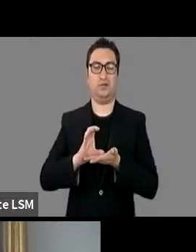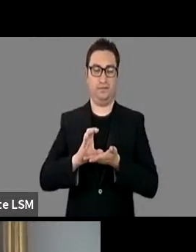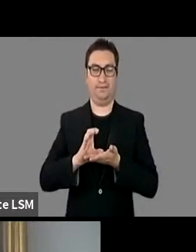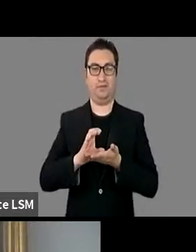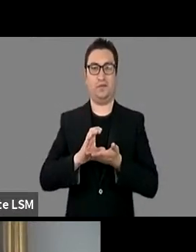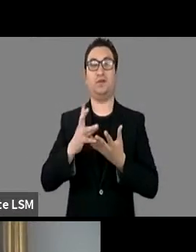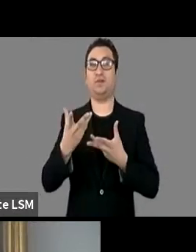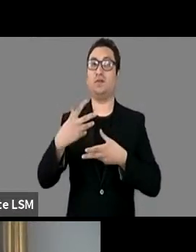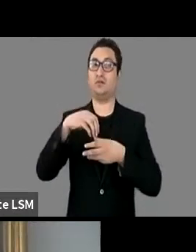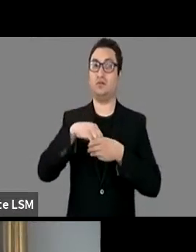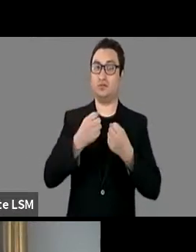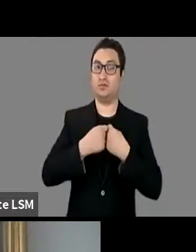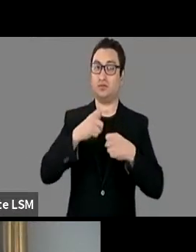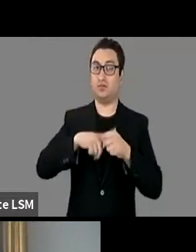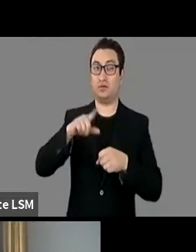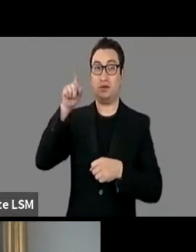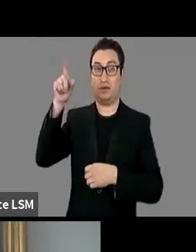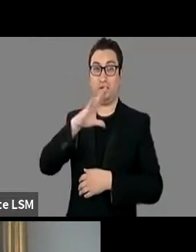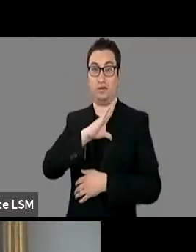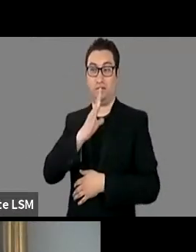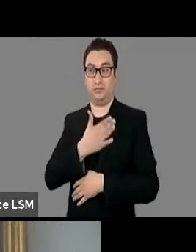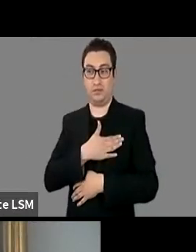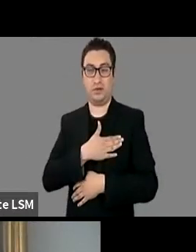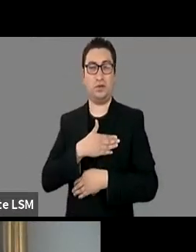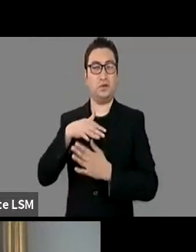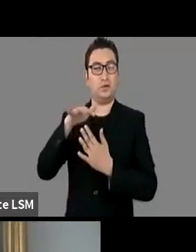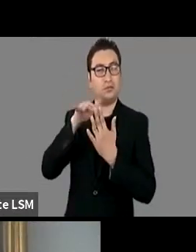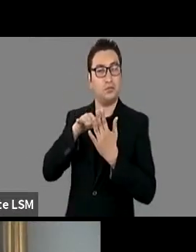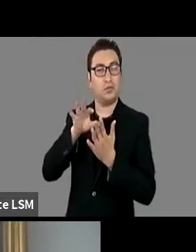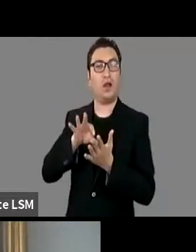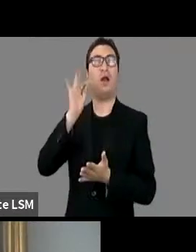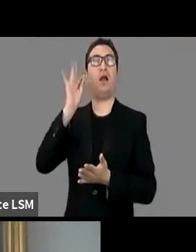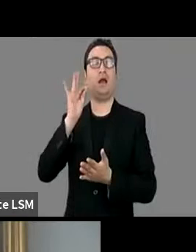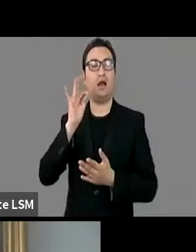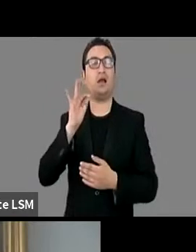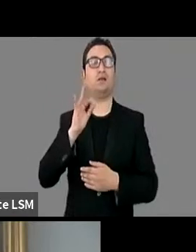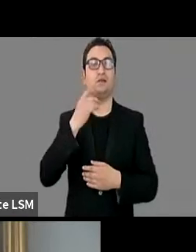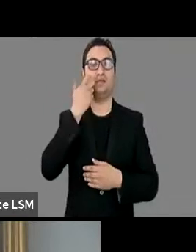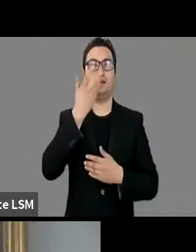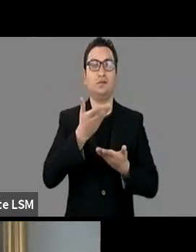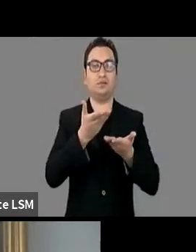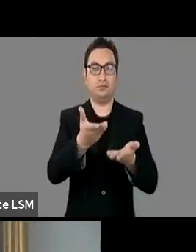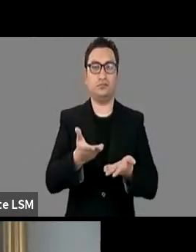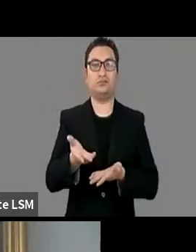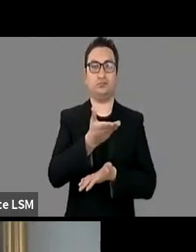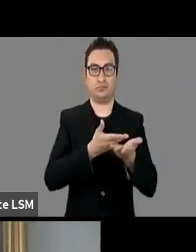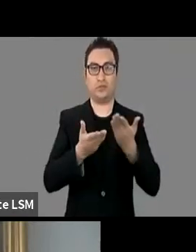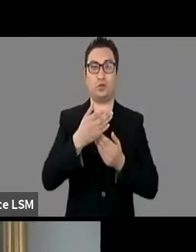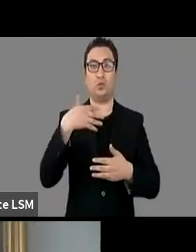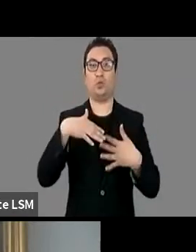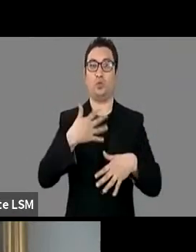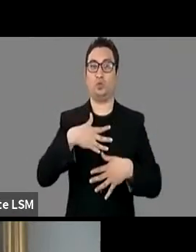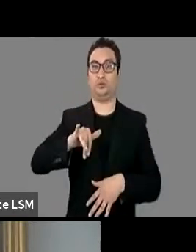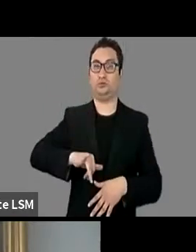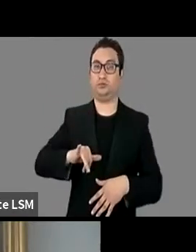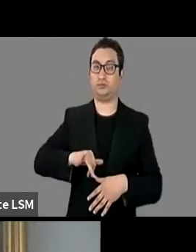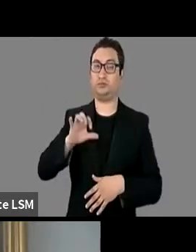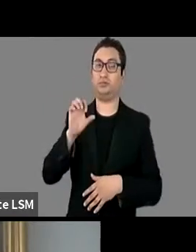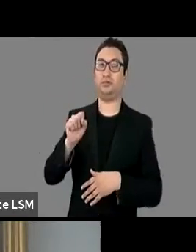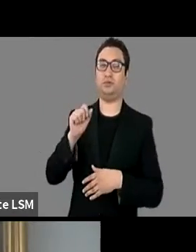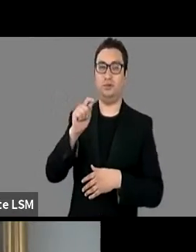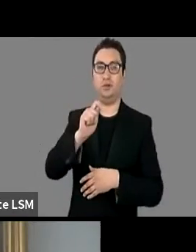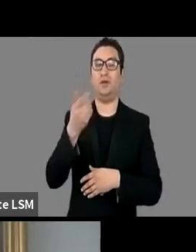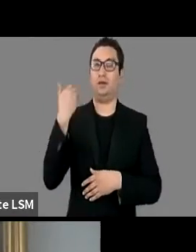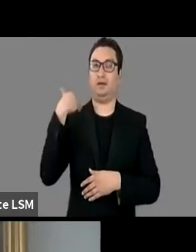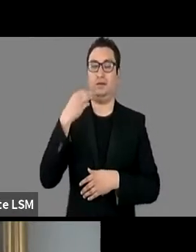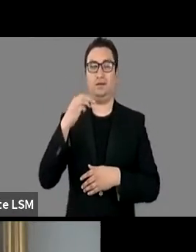España. Y quise compartírselos porque me llamó la atención y precisamente voy a retomar un poco lo que comentaba la maestra María